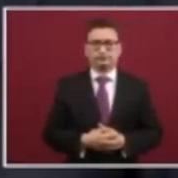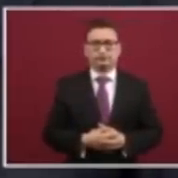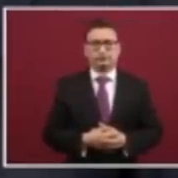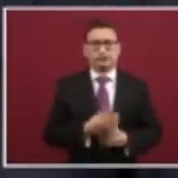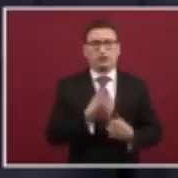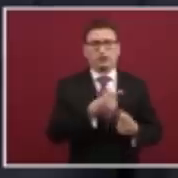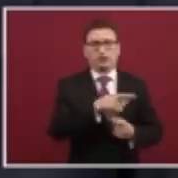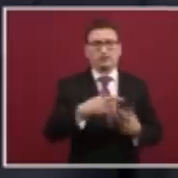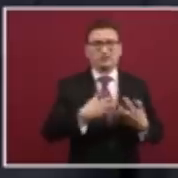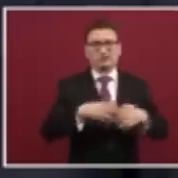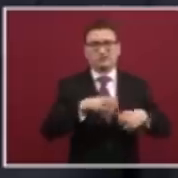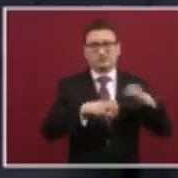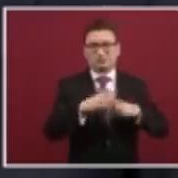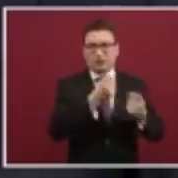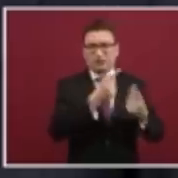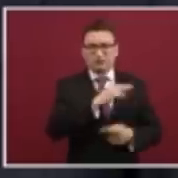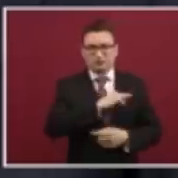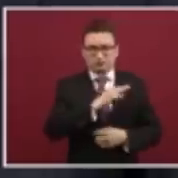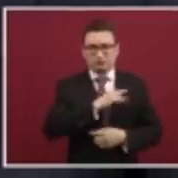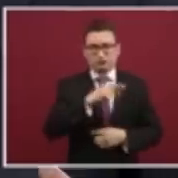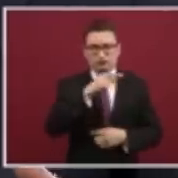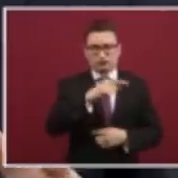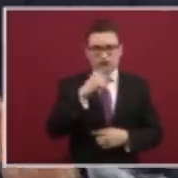cambiando de parecer,